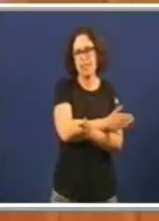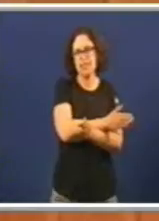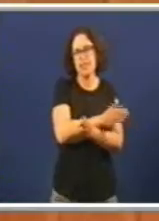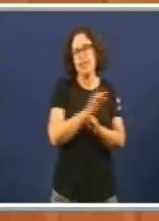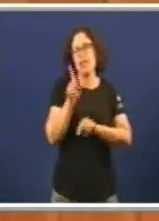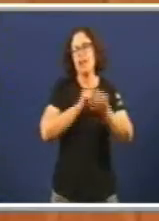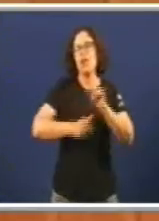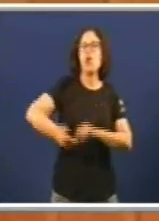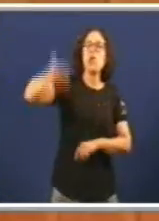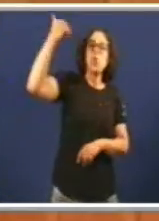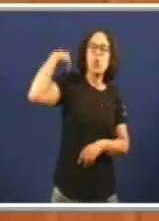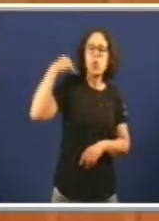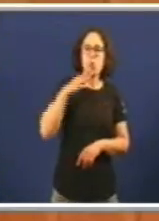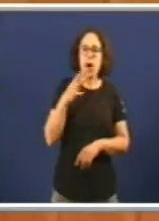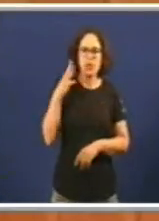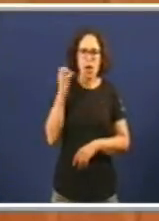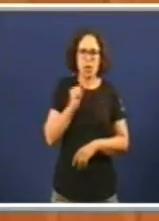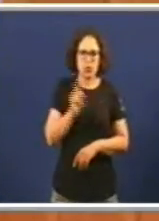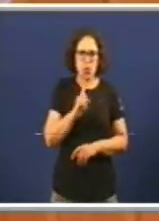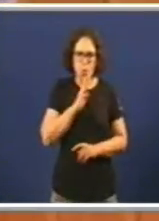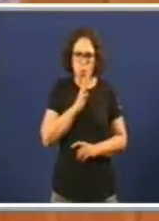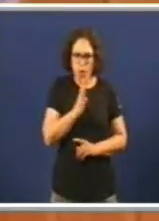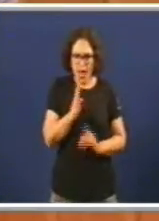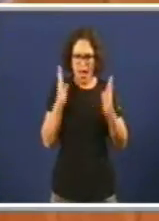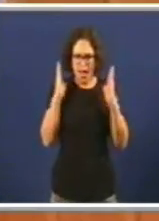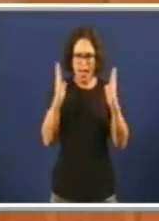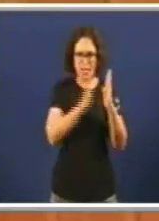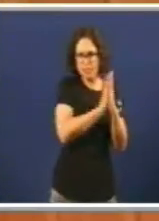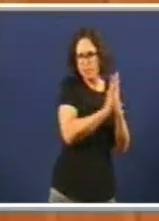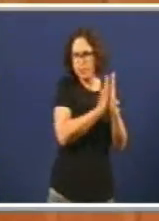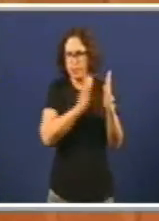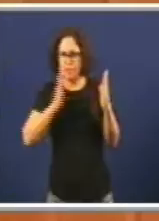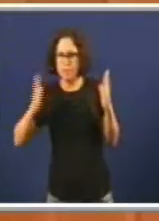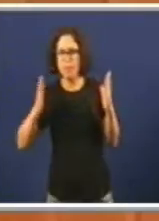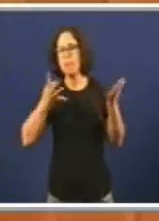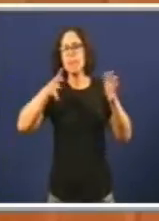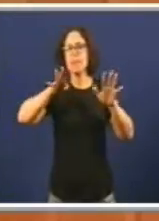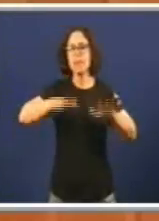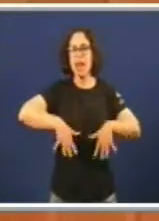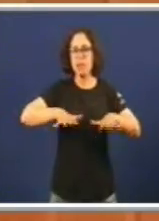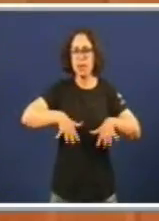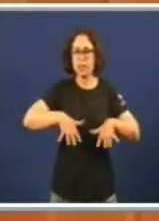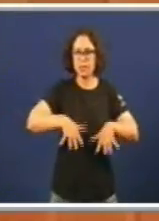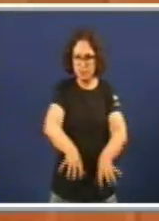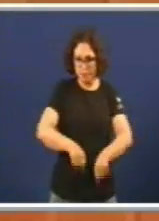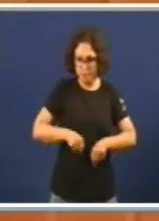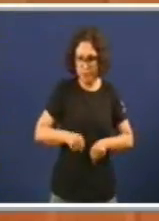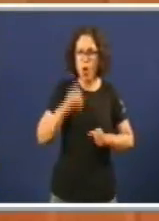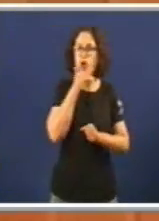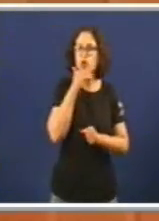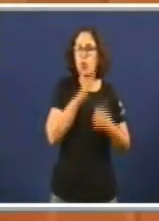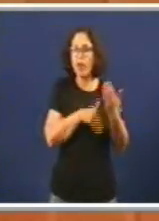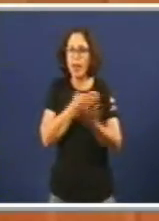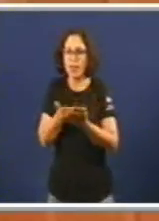ás pasadas legislaturas. Non, no que levamos desta legislatura, 10 meses contados desde o mes de outubro. Porque